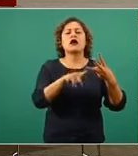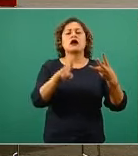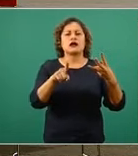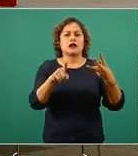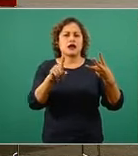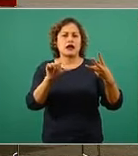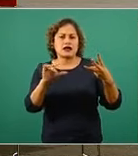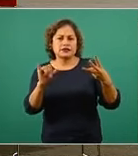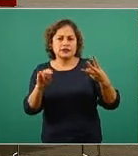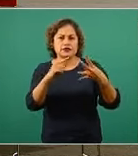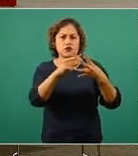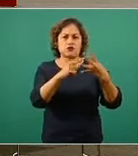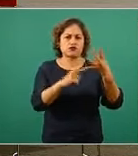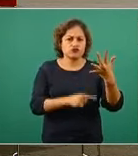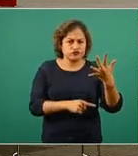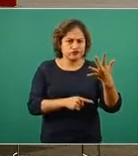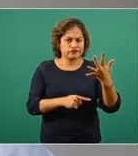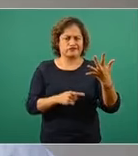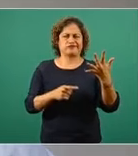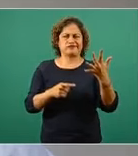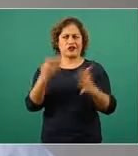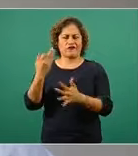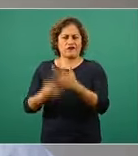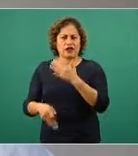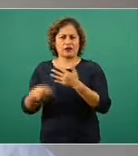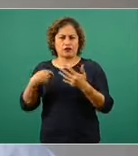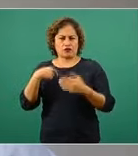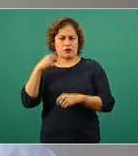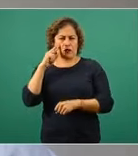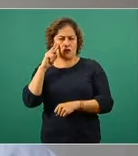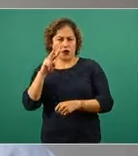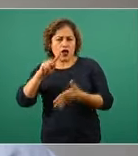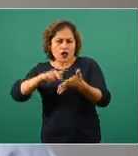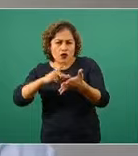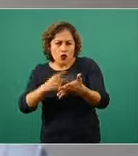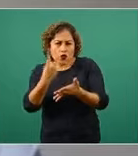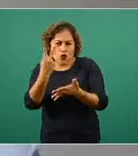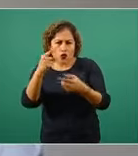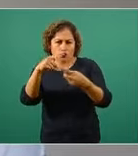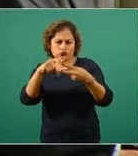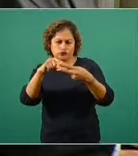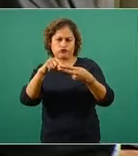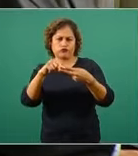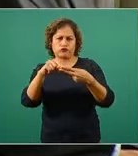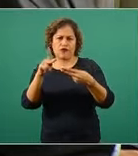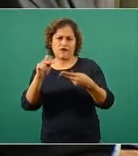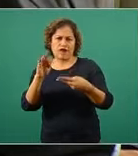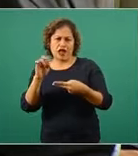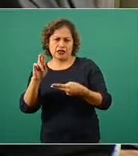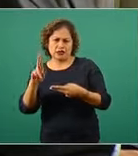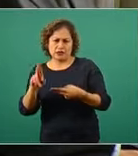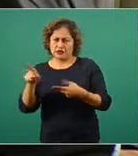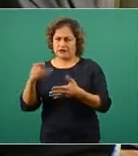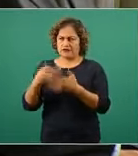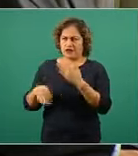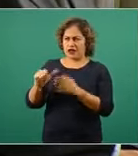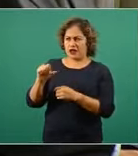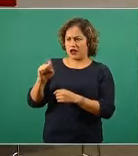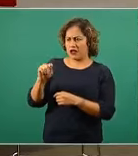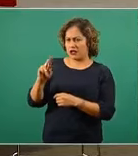veces, entonces igual y está mal puesto, ¿no? Igual en vez de que esté 2 veces el de Pfizer, debe estar el de Astra. Entonces nada